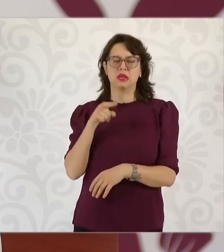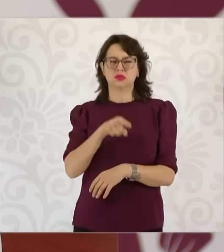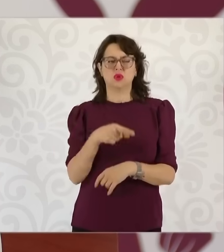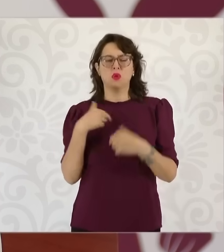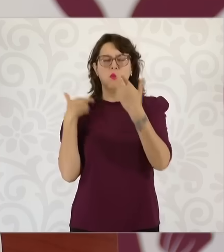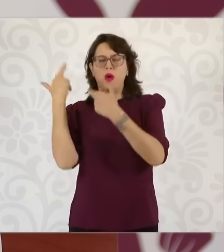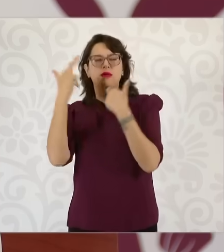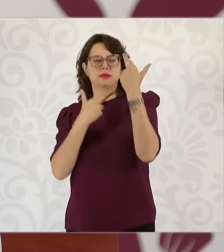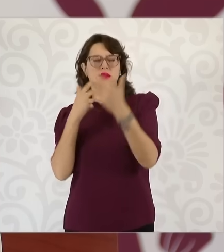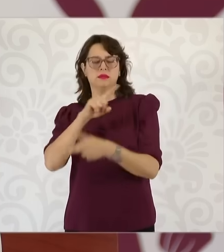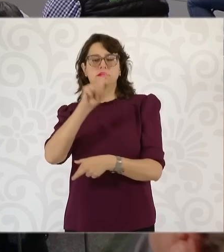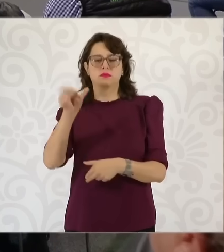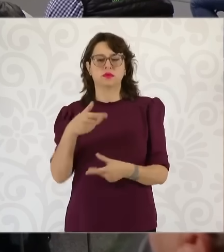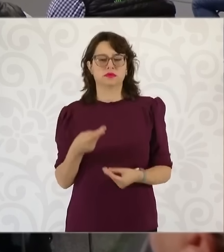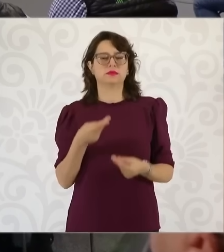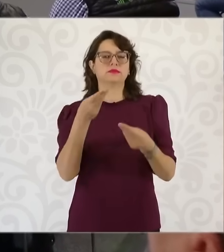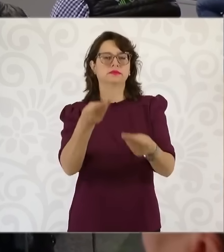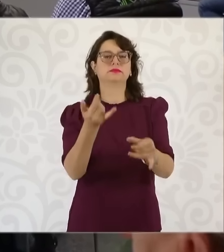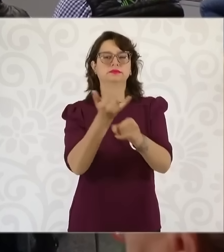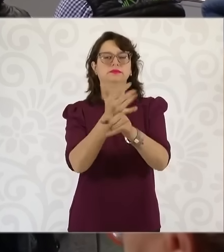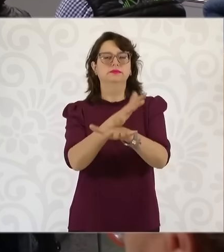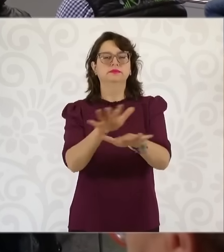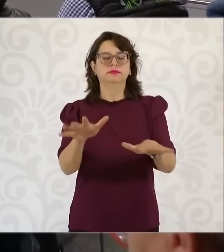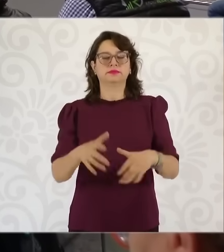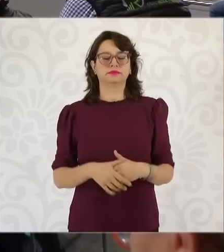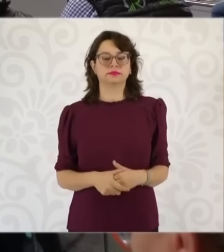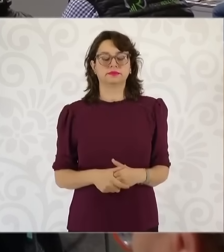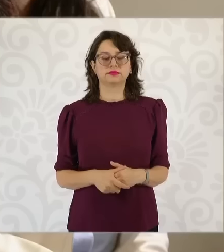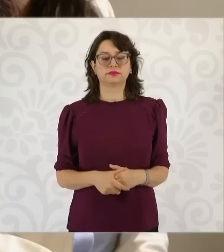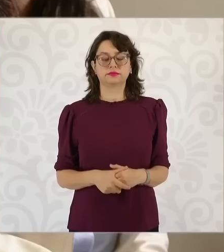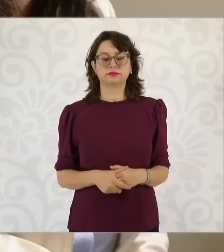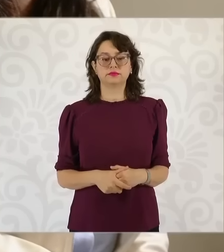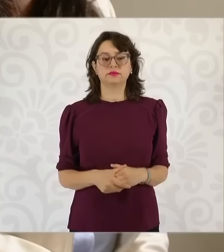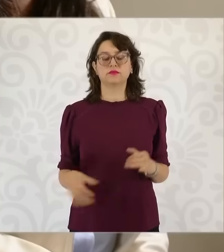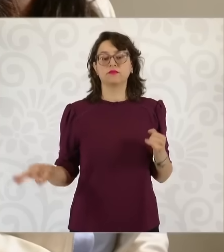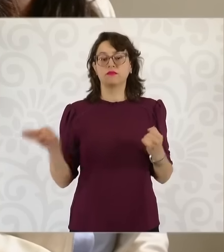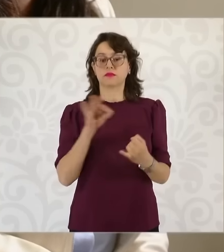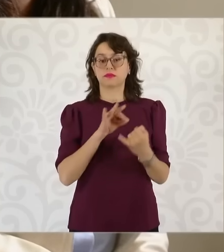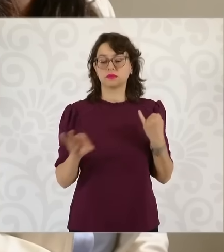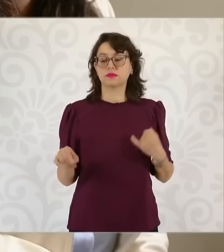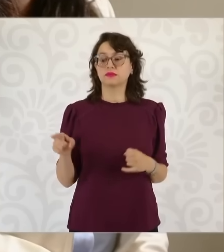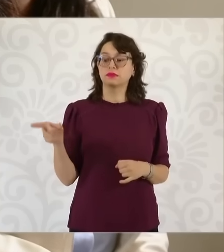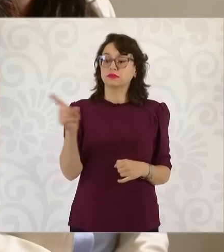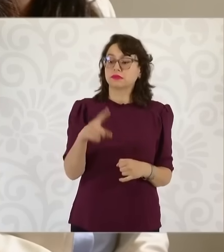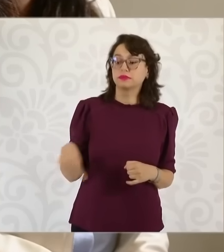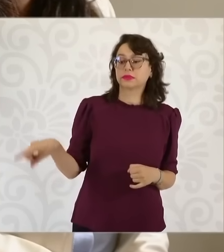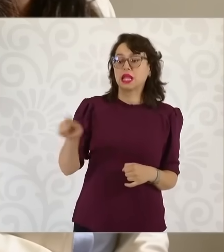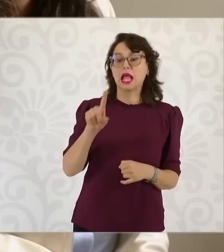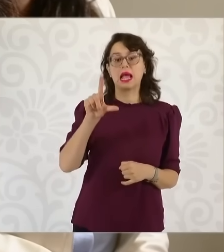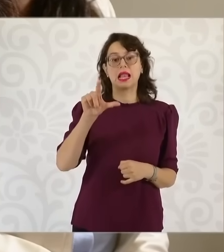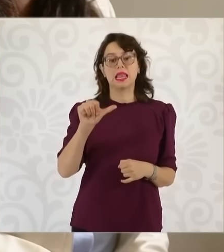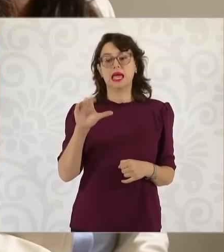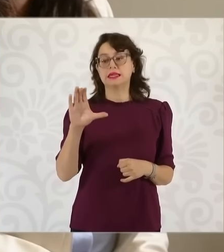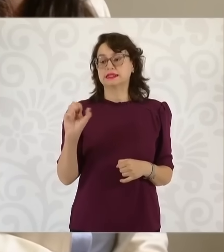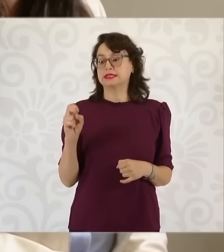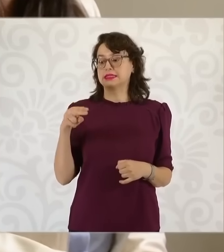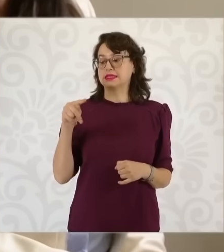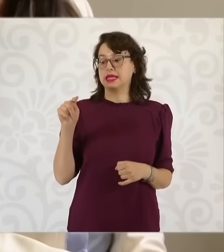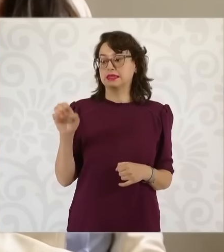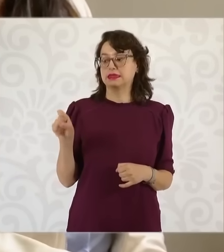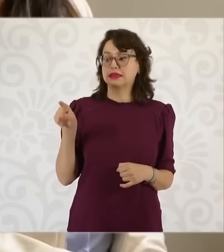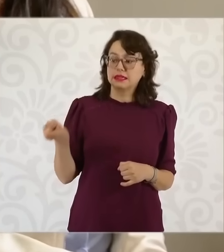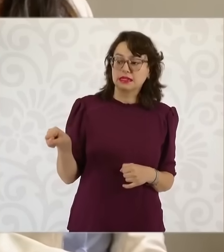los informamos. Y para finalizar, presidenta, regresando un poco a lo de la CENTE, algunos medios pues se